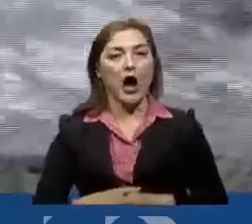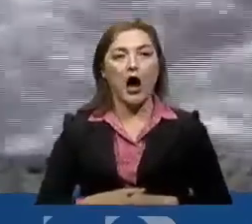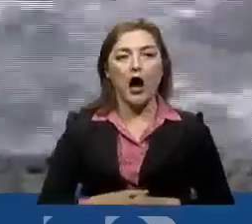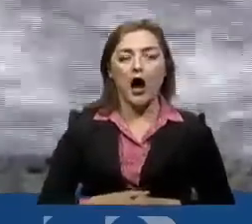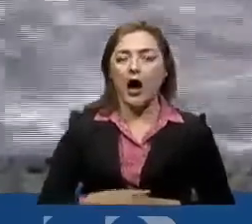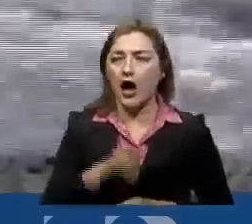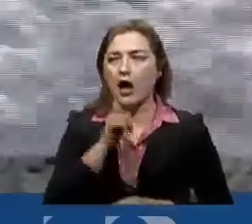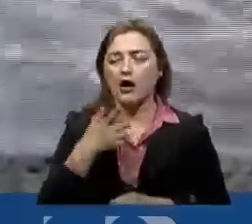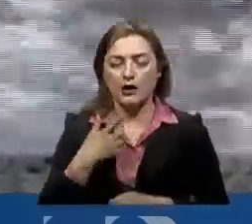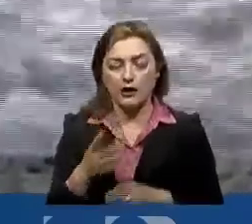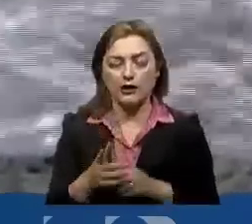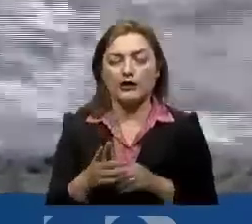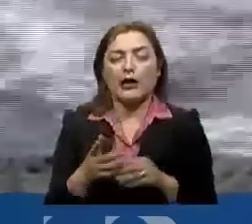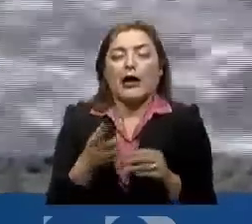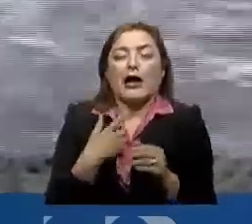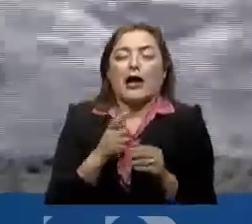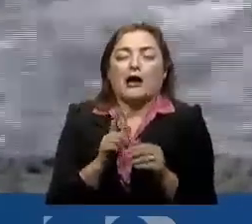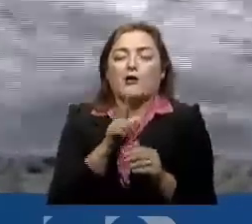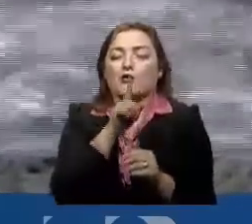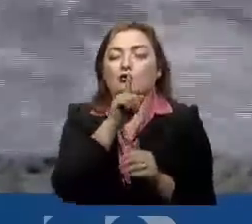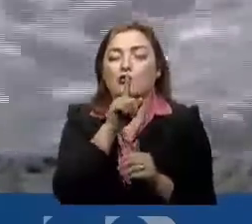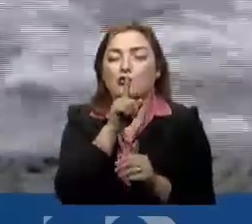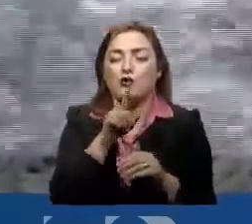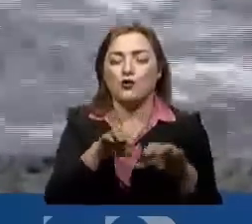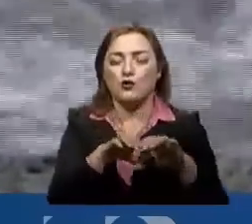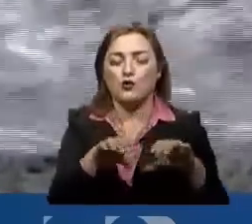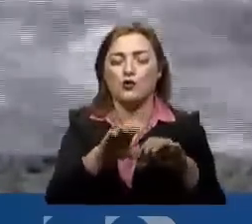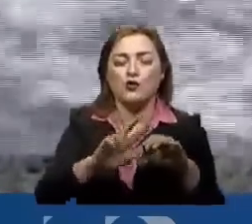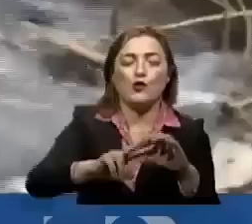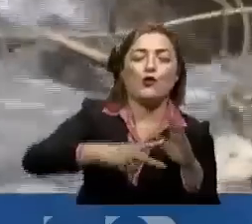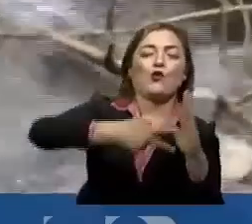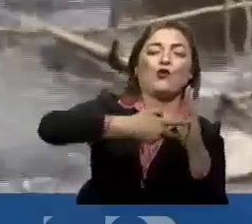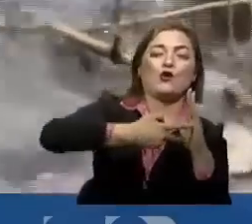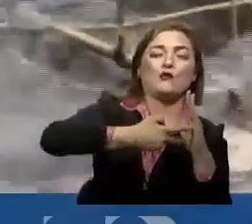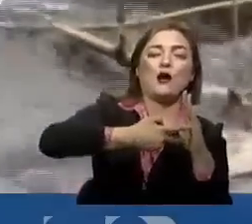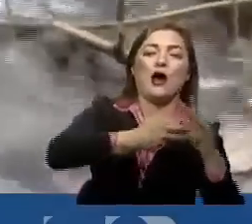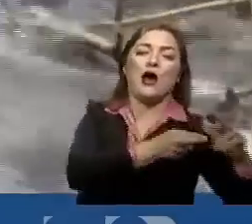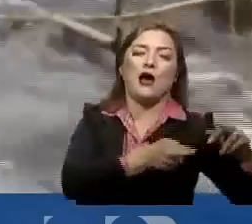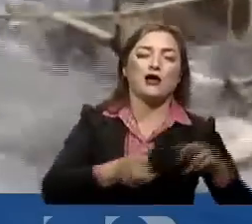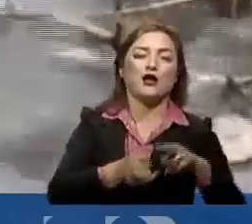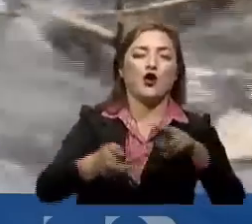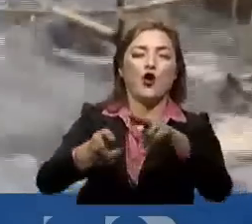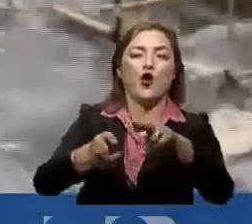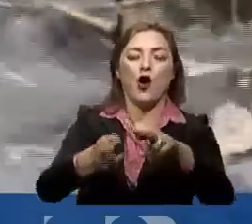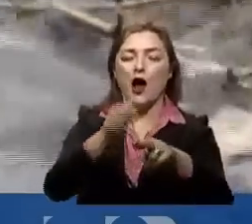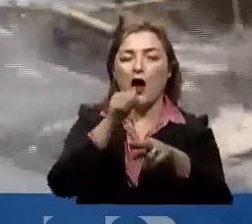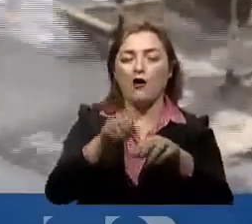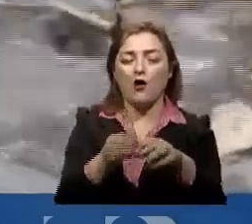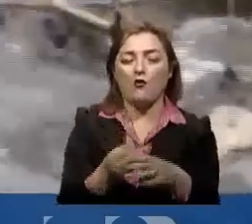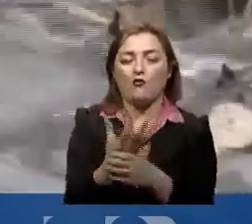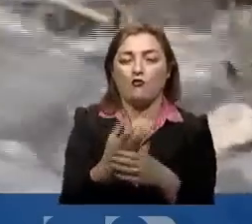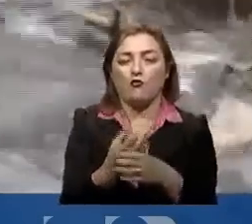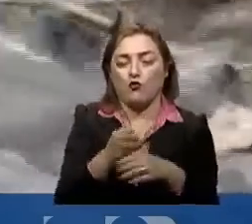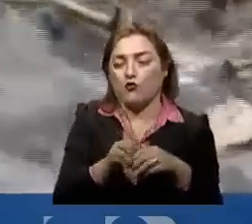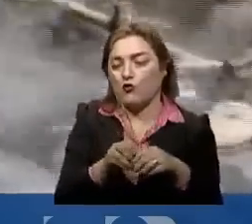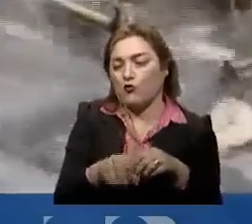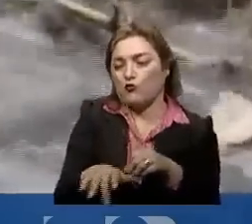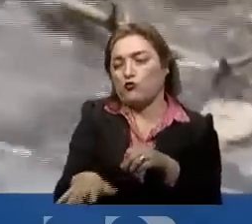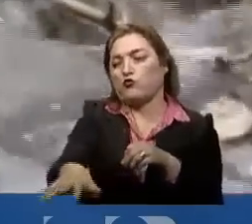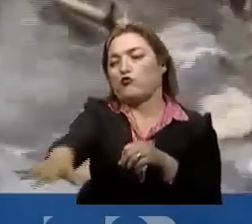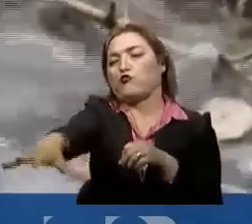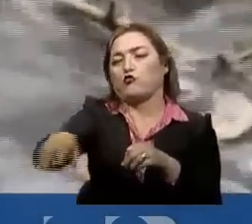los moradores. Es decir, le conectan una tubería que conduce al río Monjas, para mitigar el impacto que va a generar a